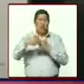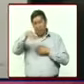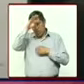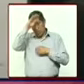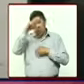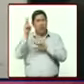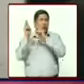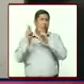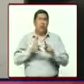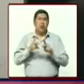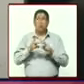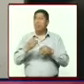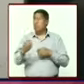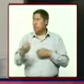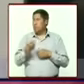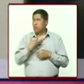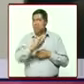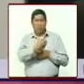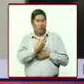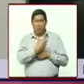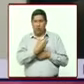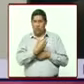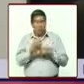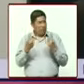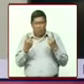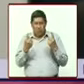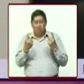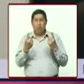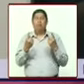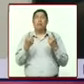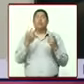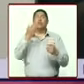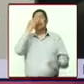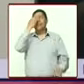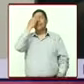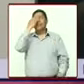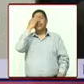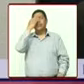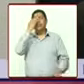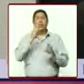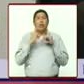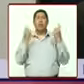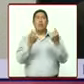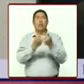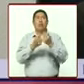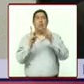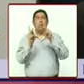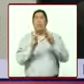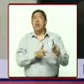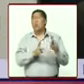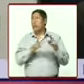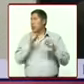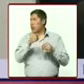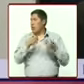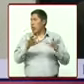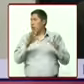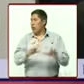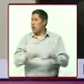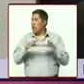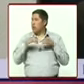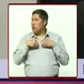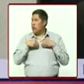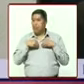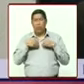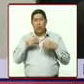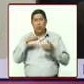alguna decisión producto de un amparo constitucional en el departamento de Pando. Ahí es importante mencionar, aclarar que este